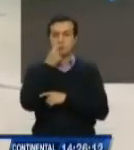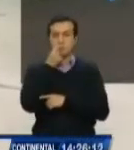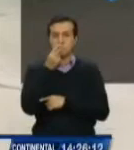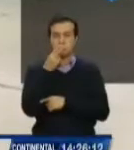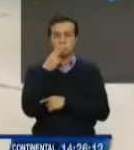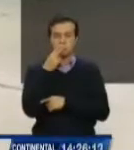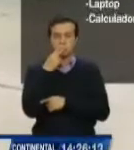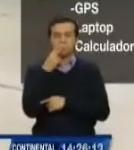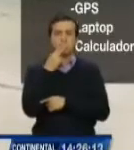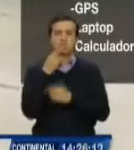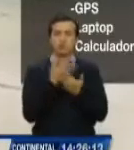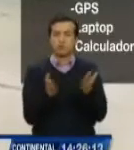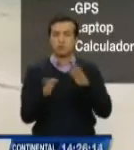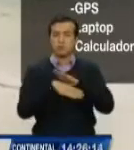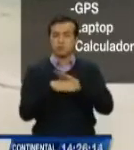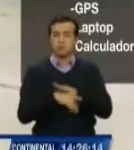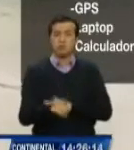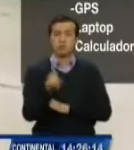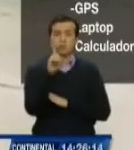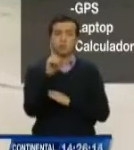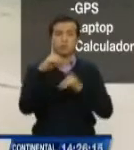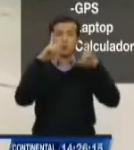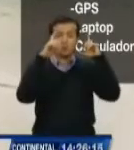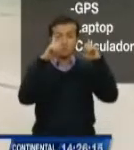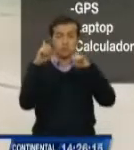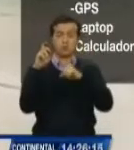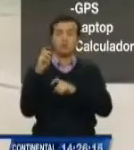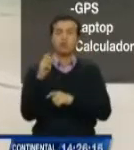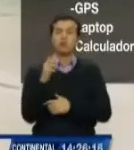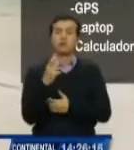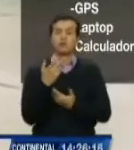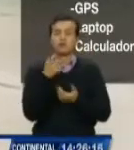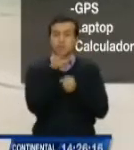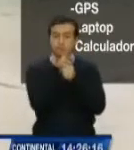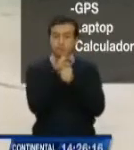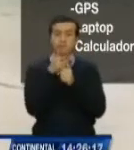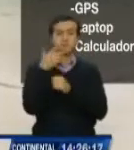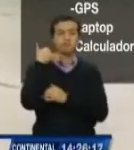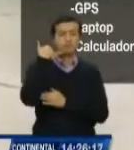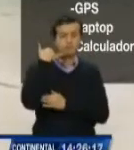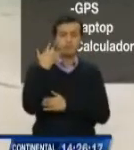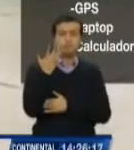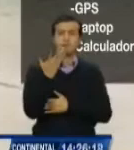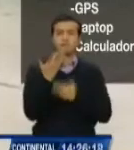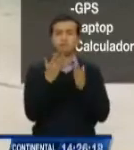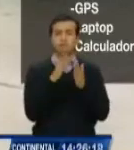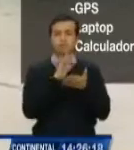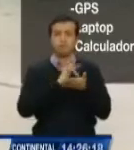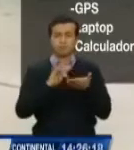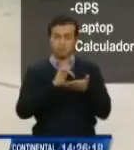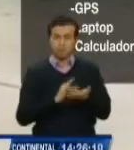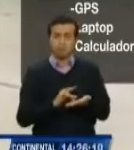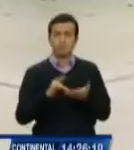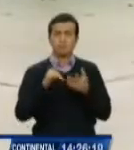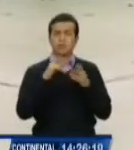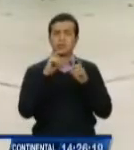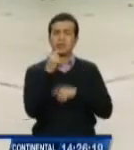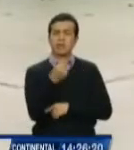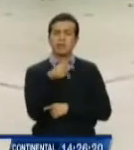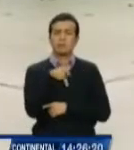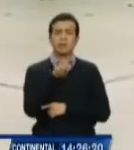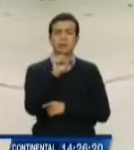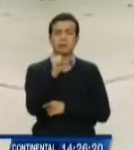utensilios de cocina, una unidad usada de fotografía o cámara de video, teléfono celular, agenda electrónica, tablet,